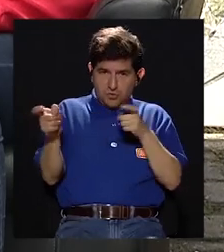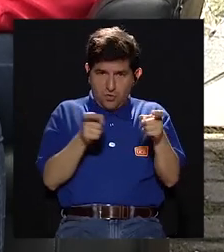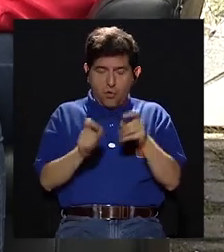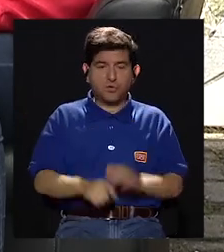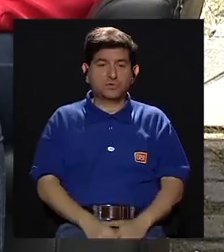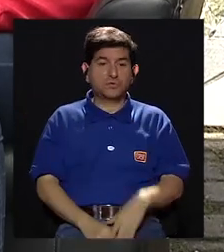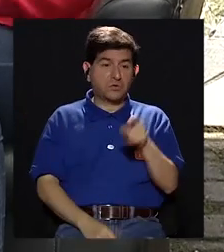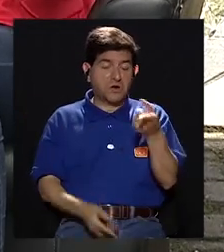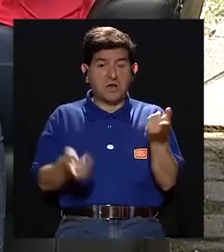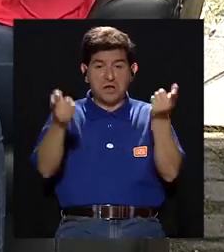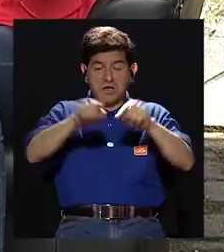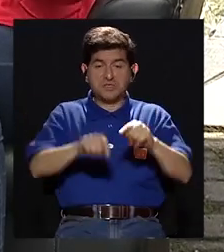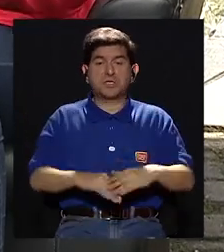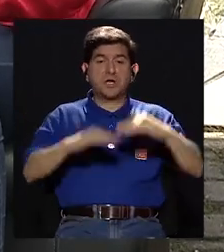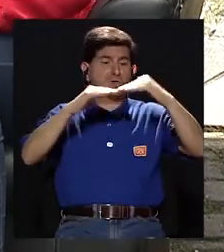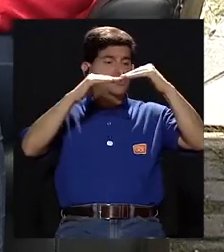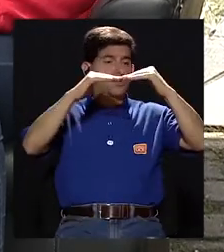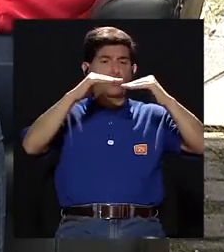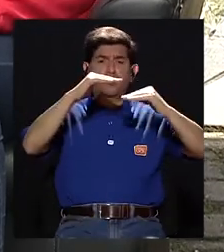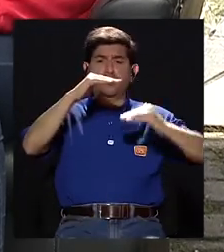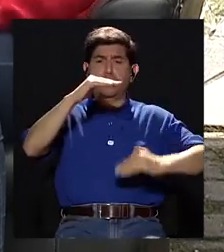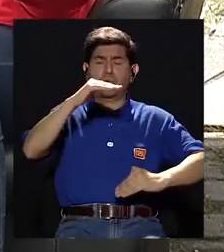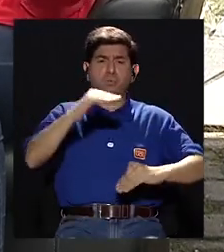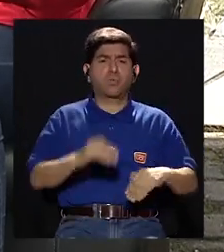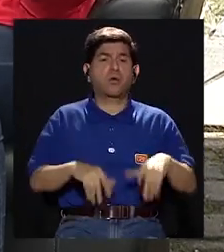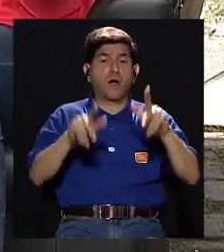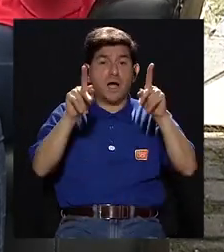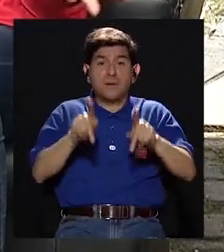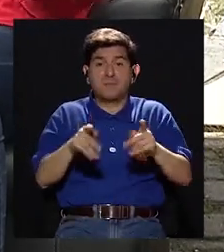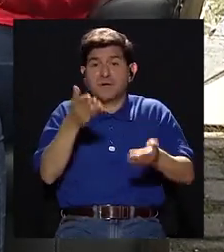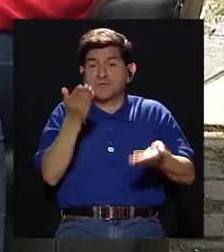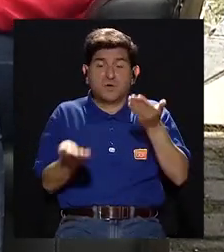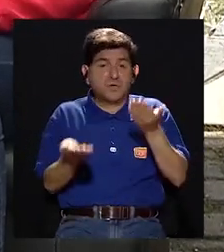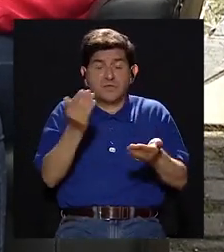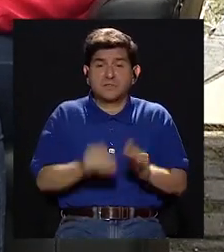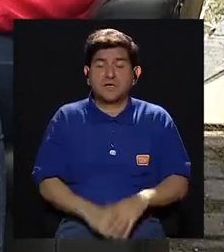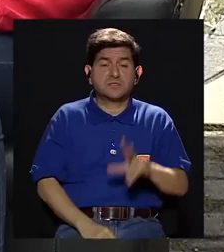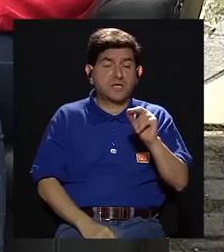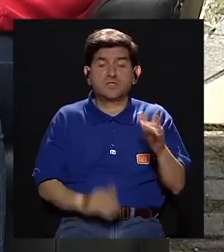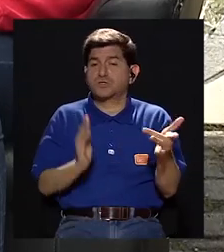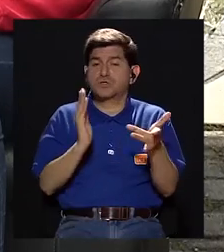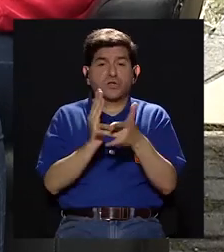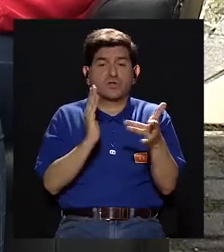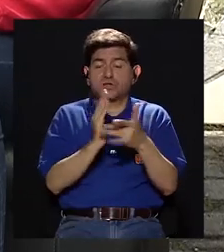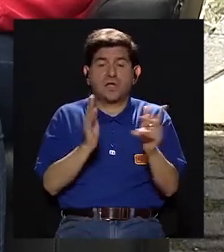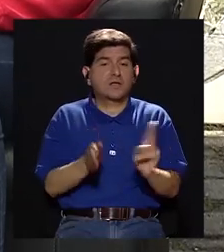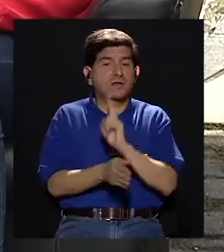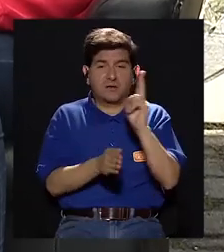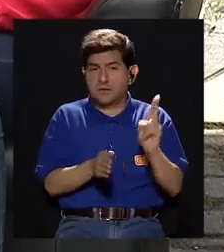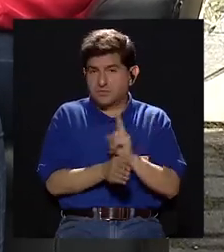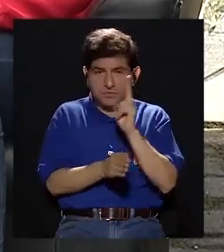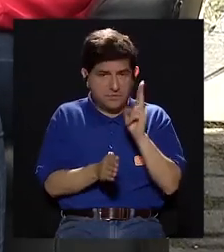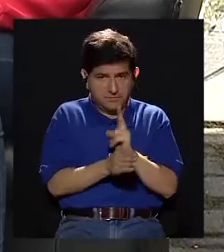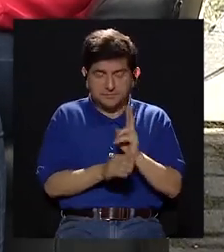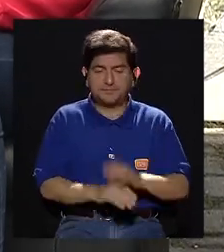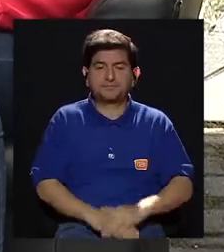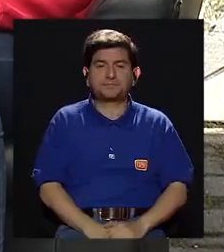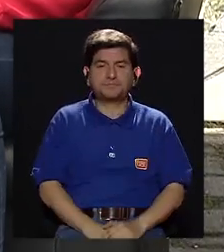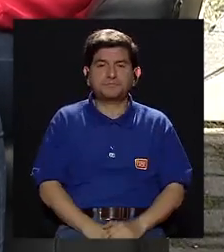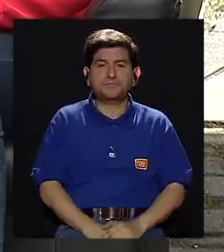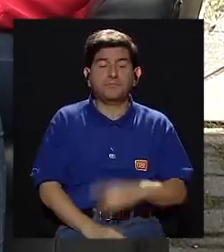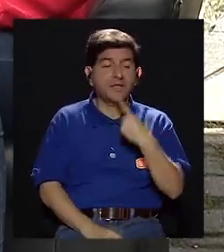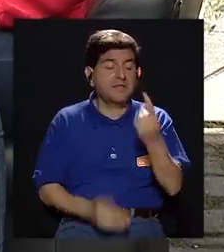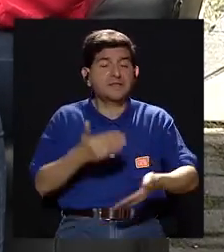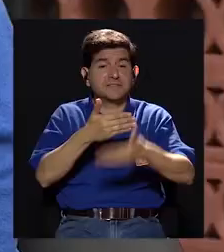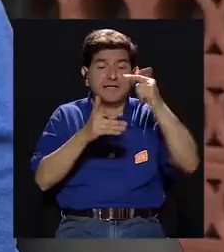han salido de muchísimo más bajos los niveles de azúcar de personas que no han tomado la técnica o no se hacen su tratamiento. Y